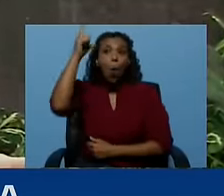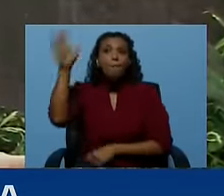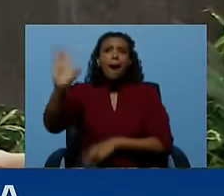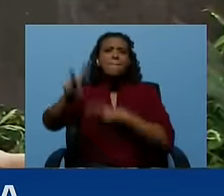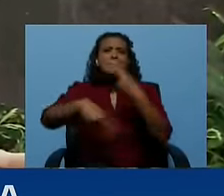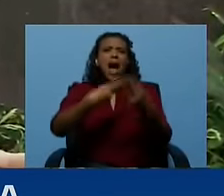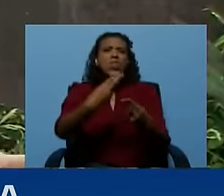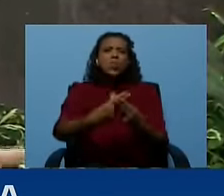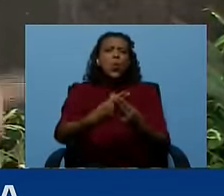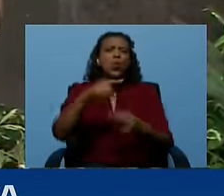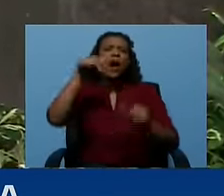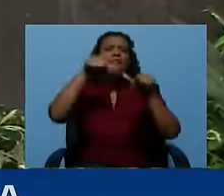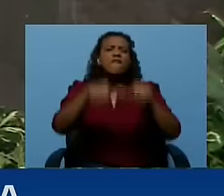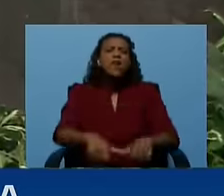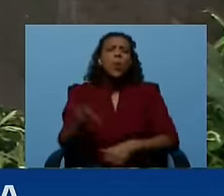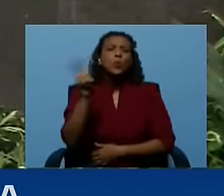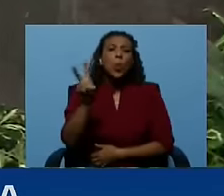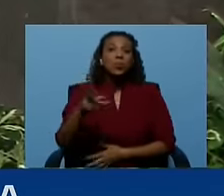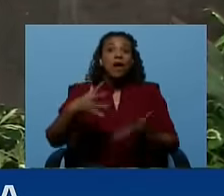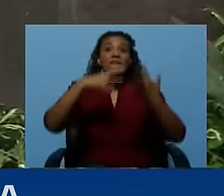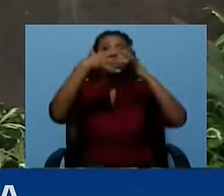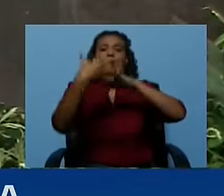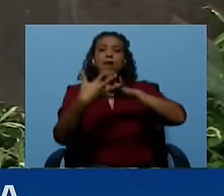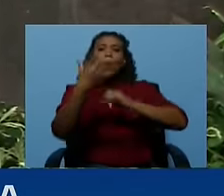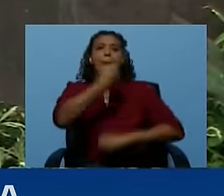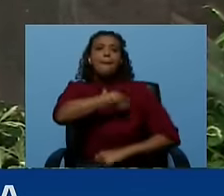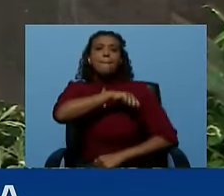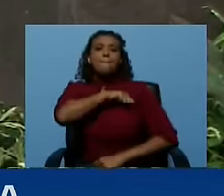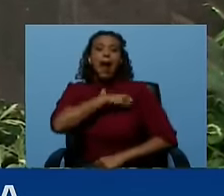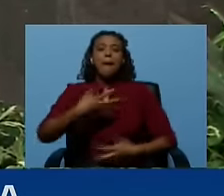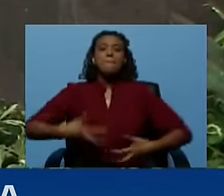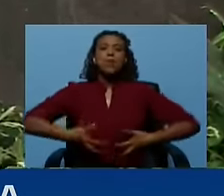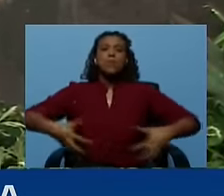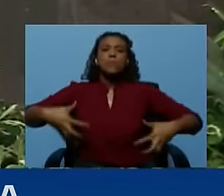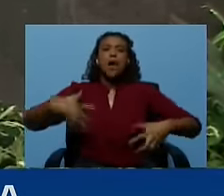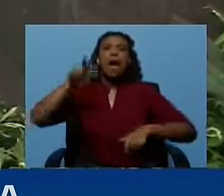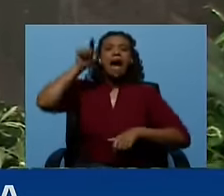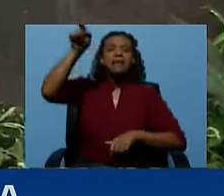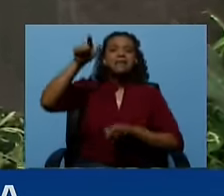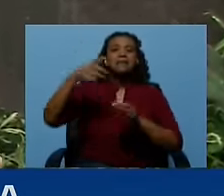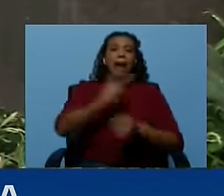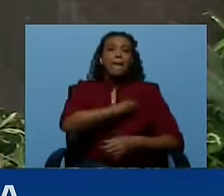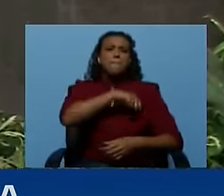jamás miré. Y vive en el barrio Salamanca, el barrio de los multimillonarios.